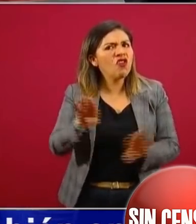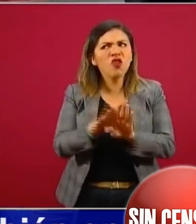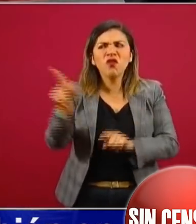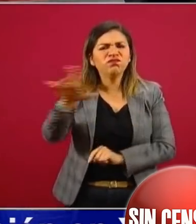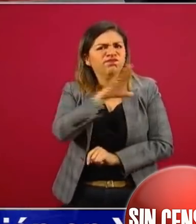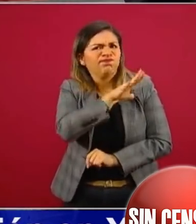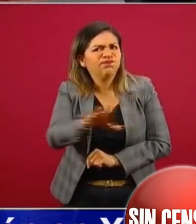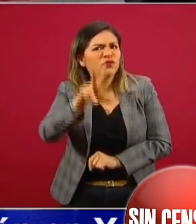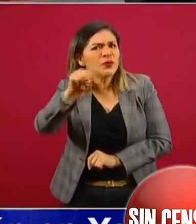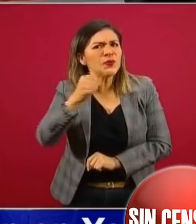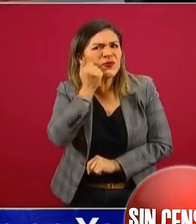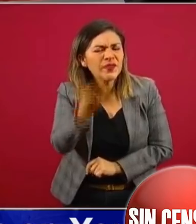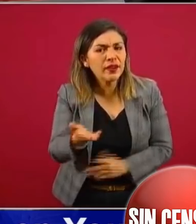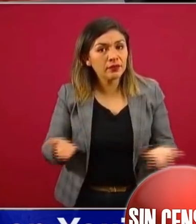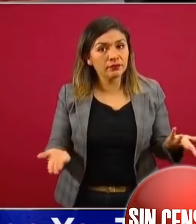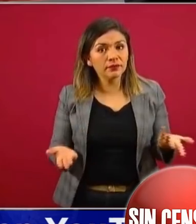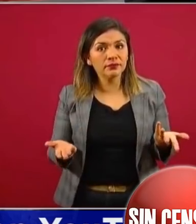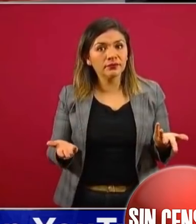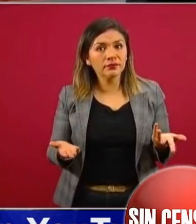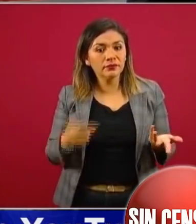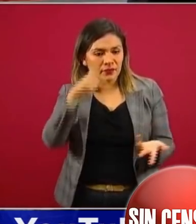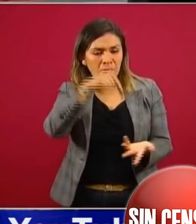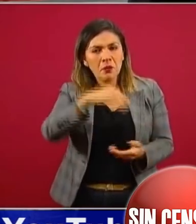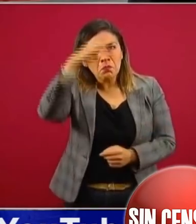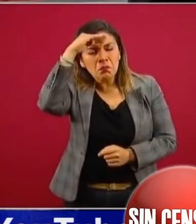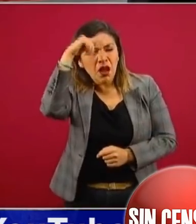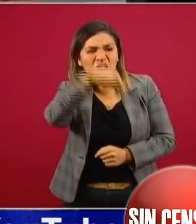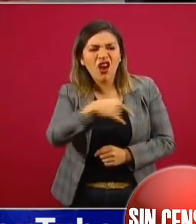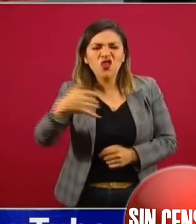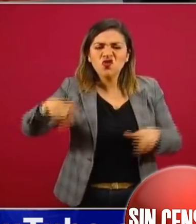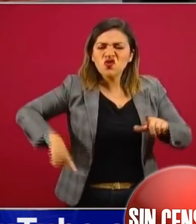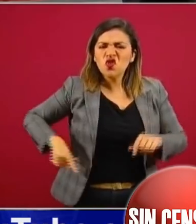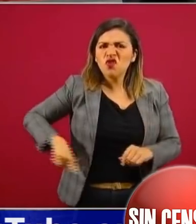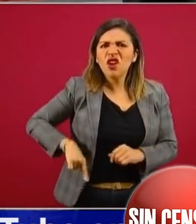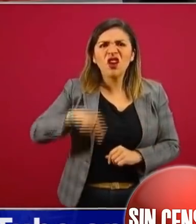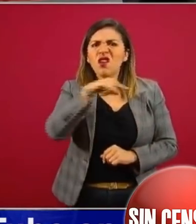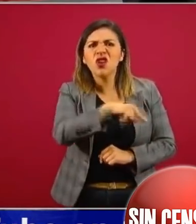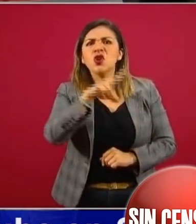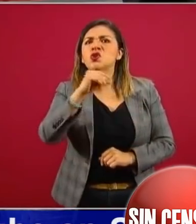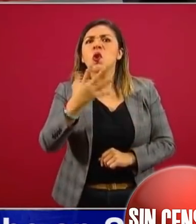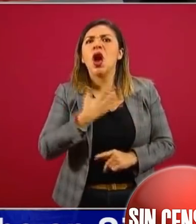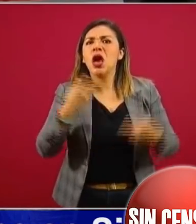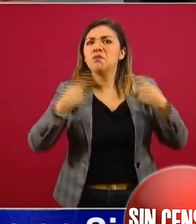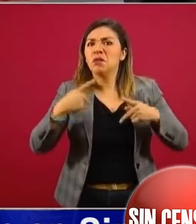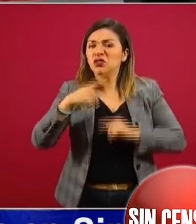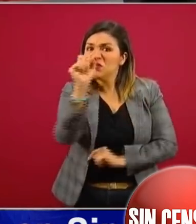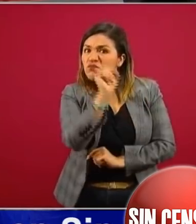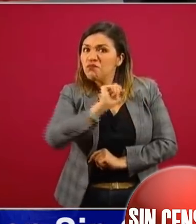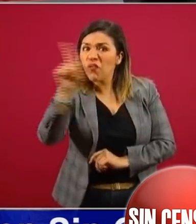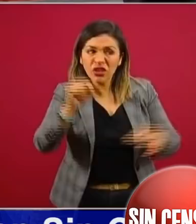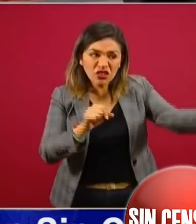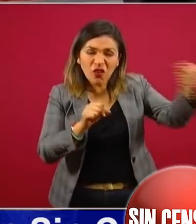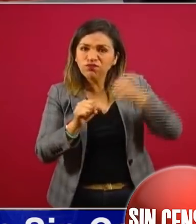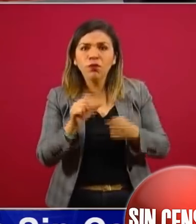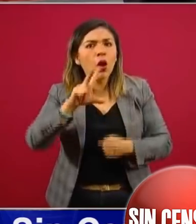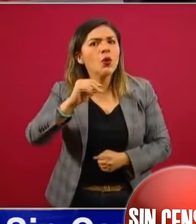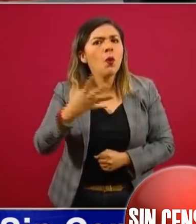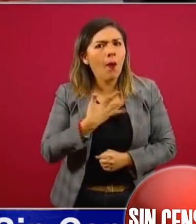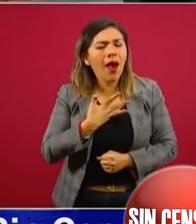y que no tuviésemos a los expertos que